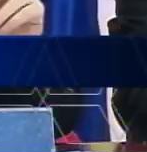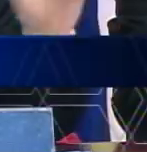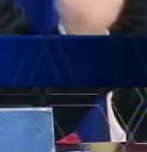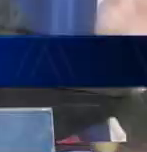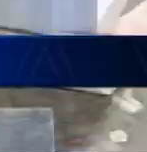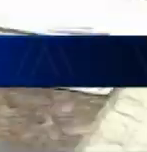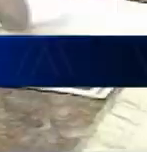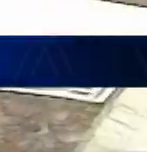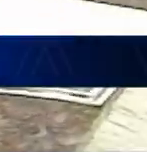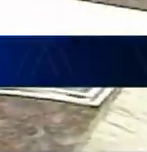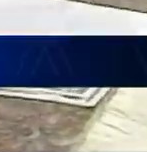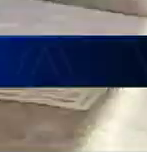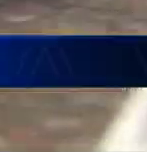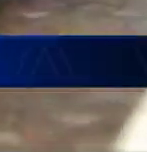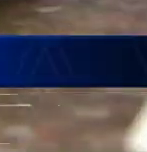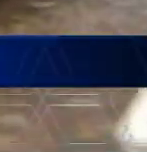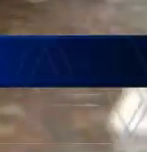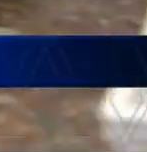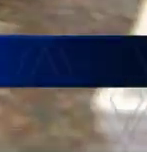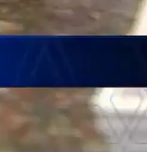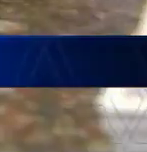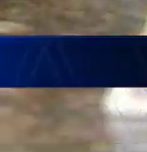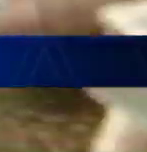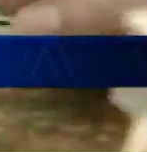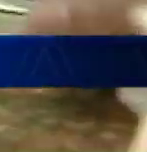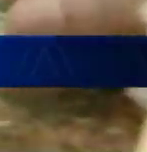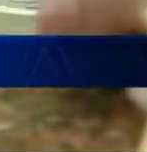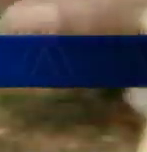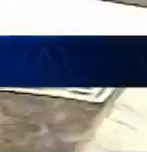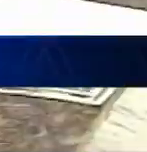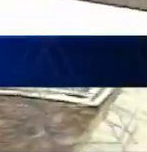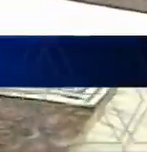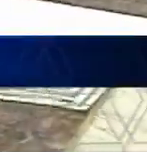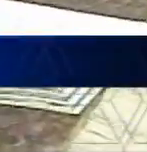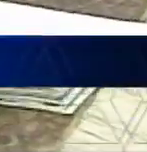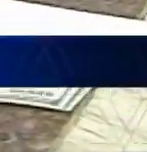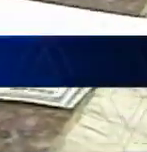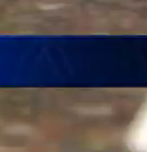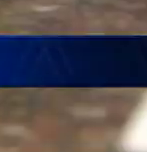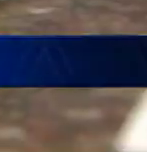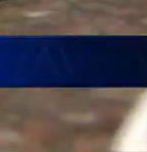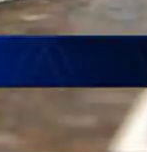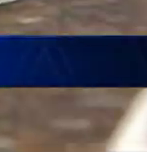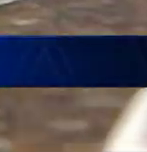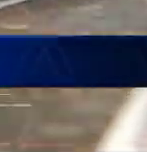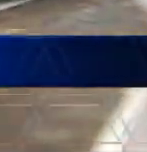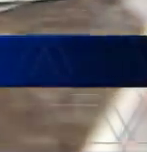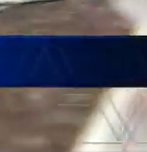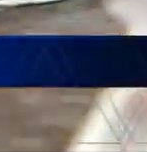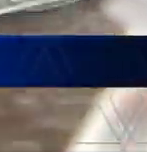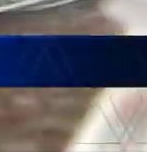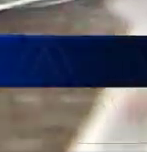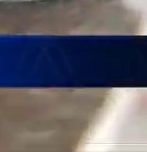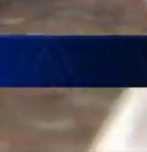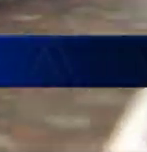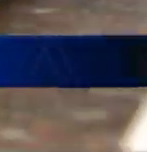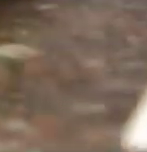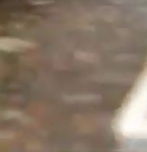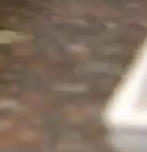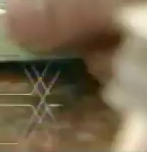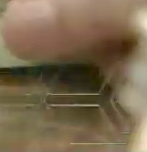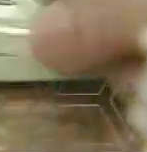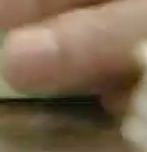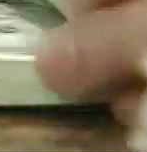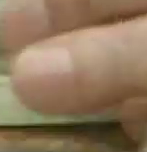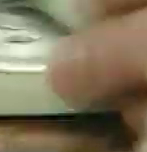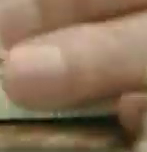Entregan divisas. Comisión de Subastas del BCB liquida 32,8 millones de dólares adjudicados a través